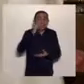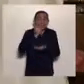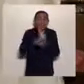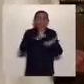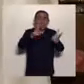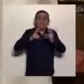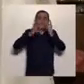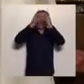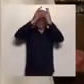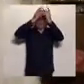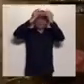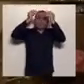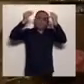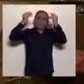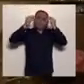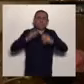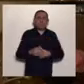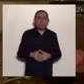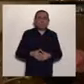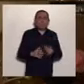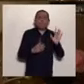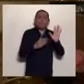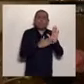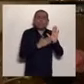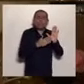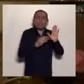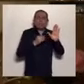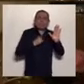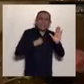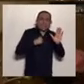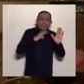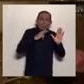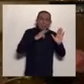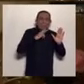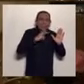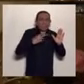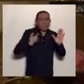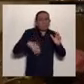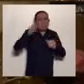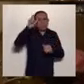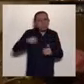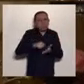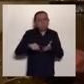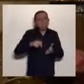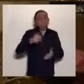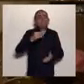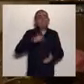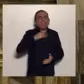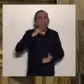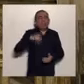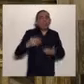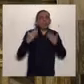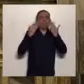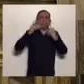Señor esté con ustedes. Y con tu espíritu. Proclamación del Santo Evangelio según San Juan. Gloria